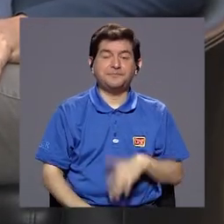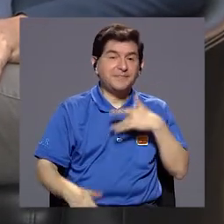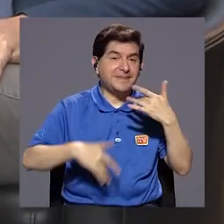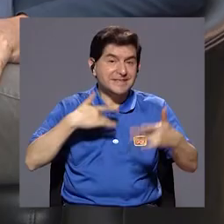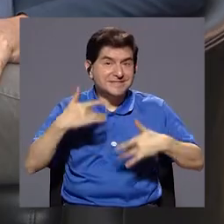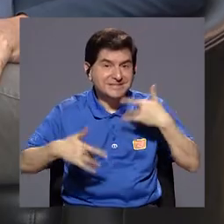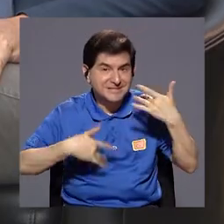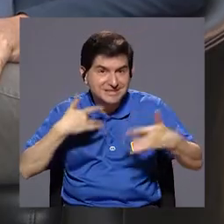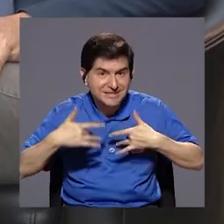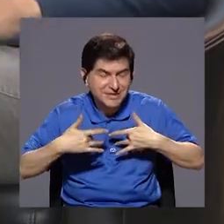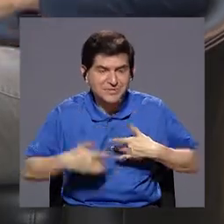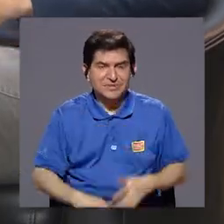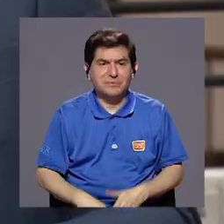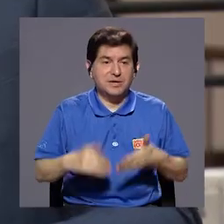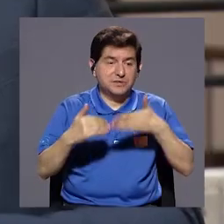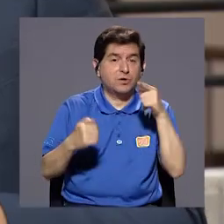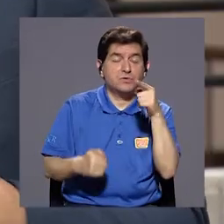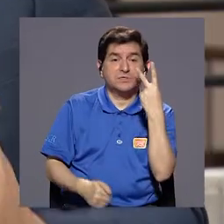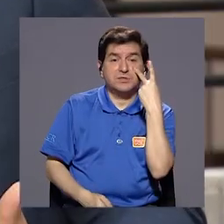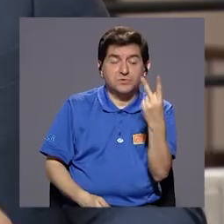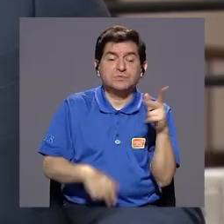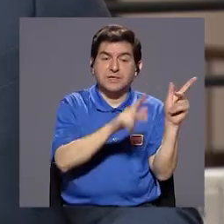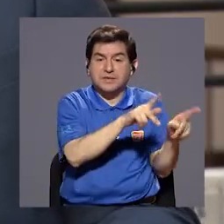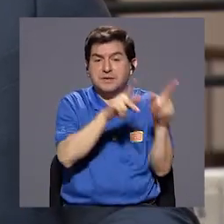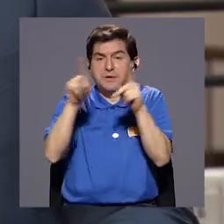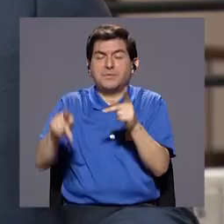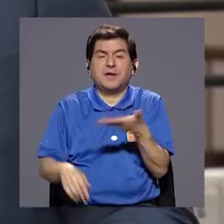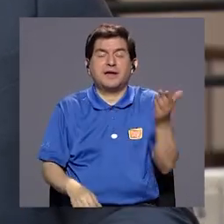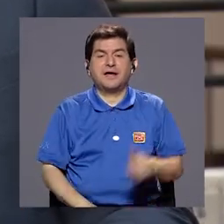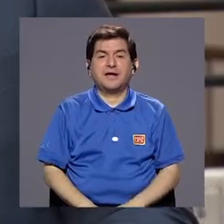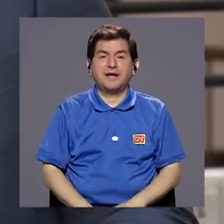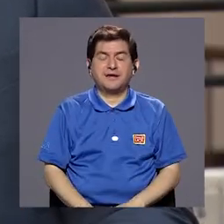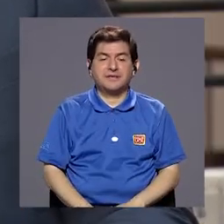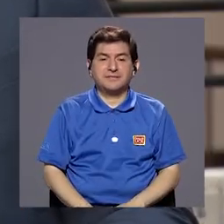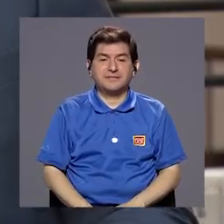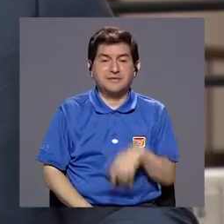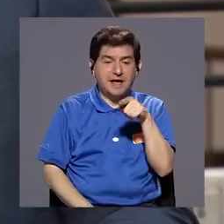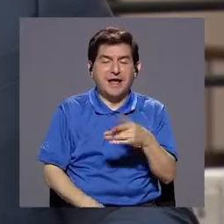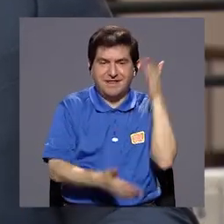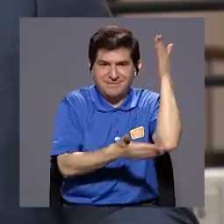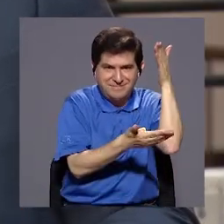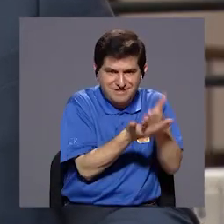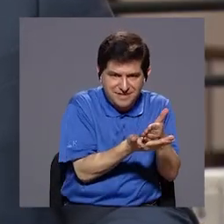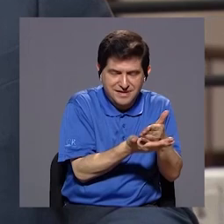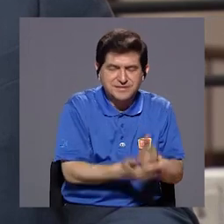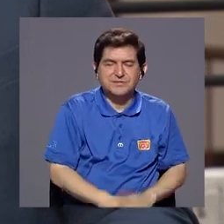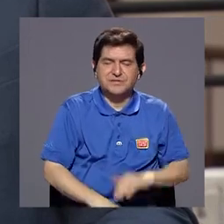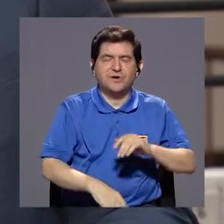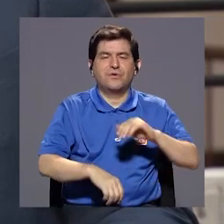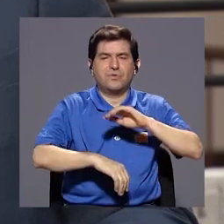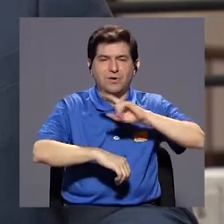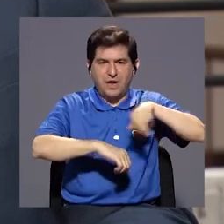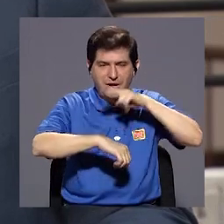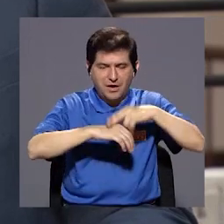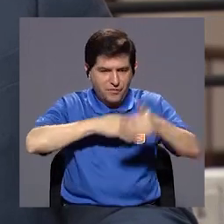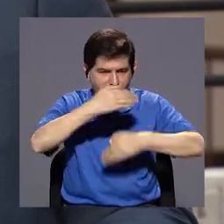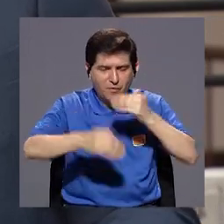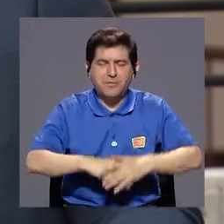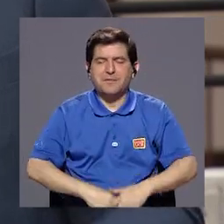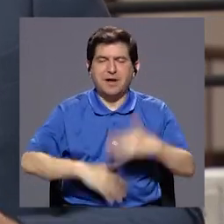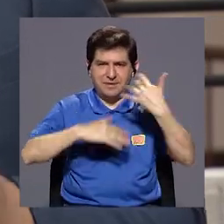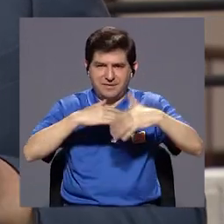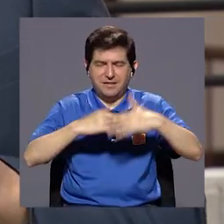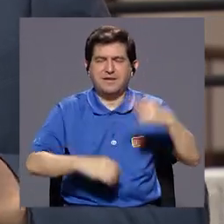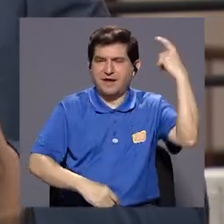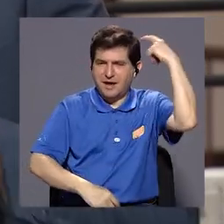los síntomas, a las cosas que usted ve en el paciente, es el producto de una interrupción o una anormalidad en el flujo sanguíneo.